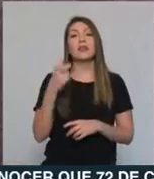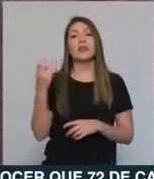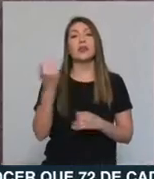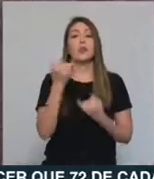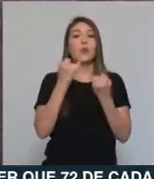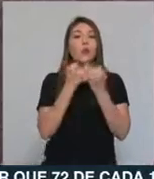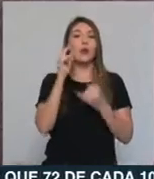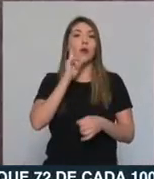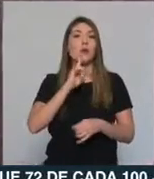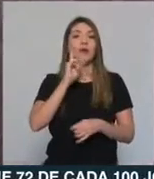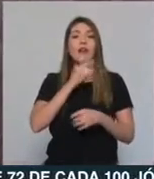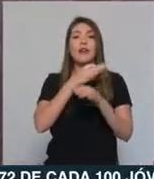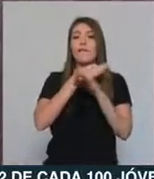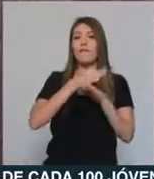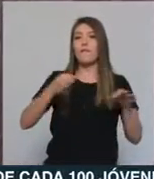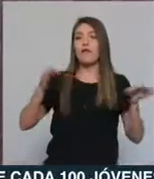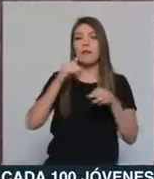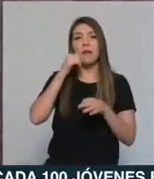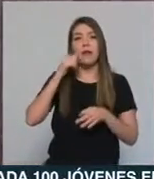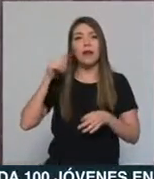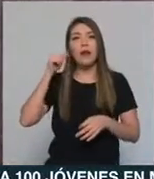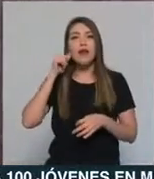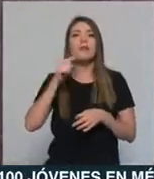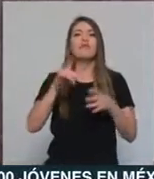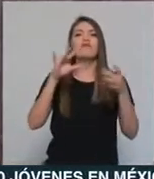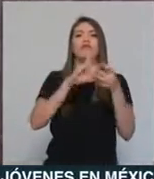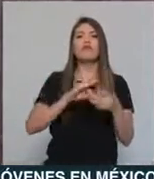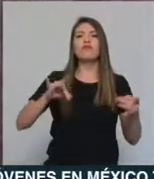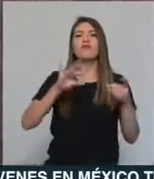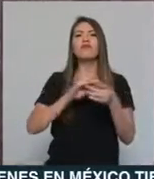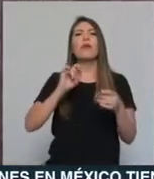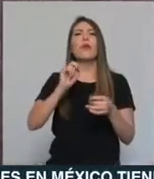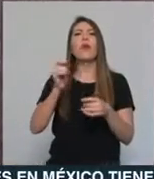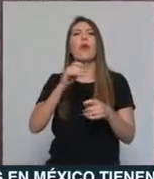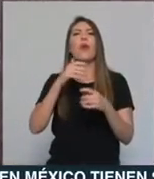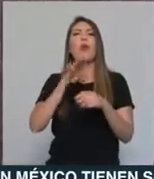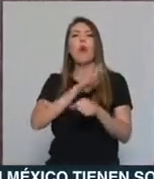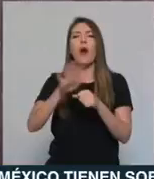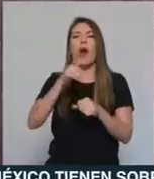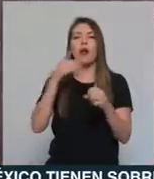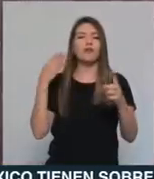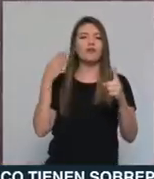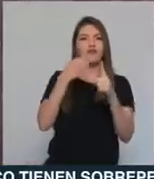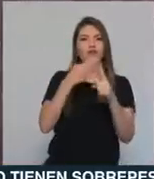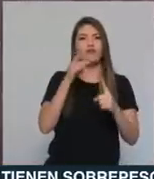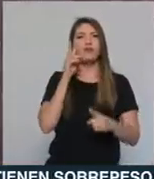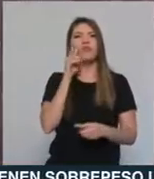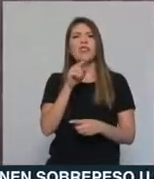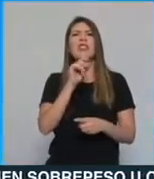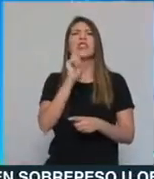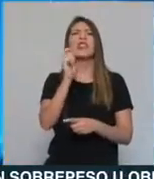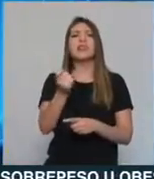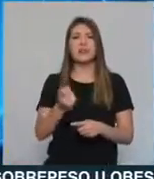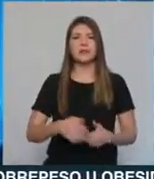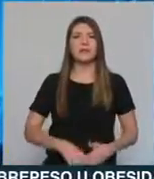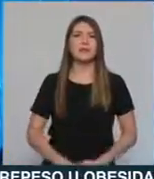informe metas y aceptó también los pendientes para su gestión, y precisamente Enrique Muñiz nos preparó una historia. Vamos a verla. Vamos a verla.